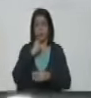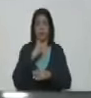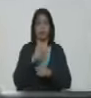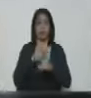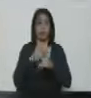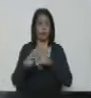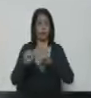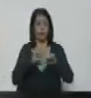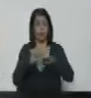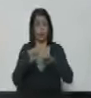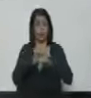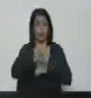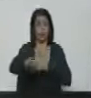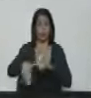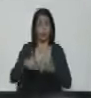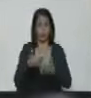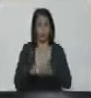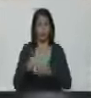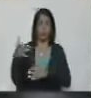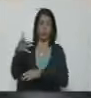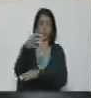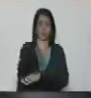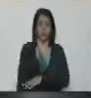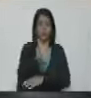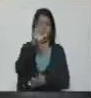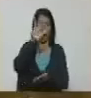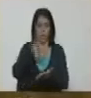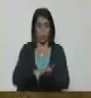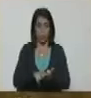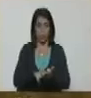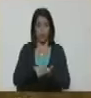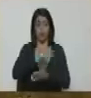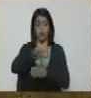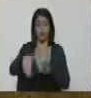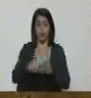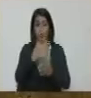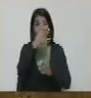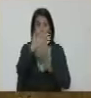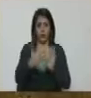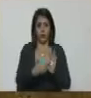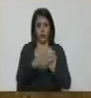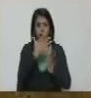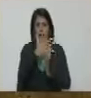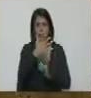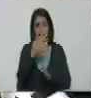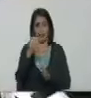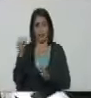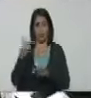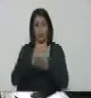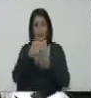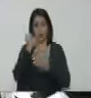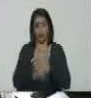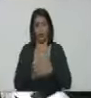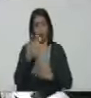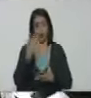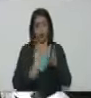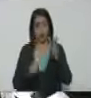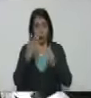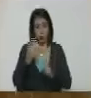de la movilización popular, lograron la aprobación de 4.500 proyectos